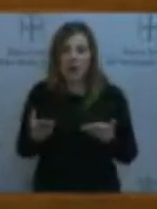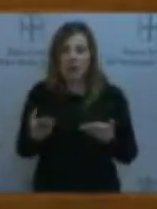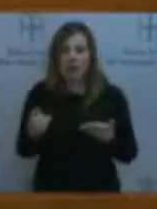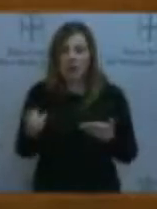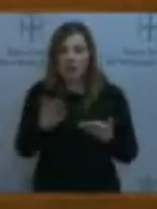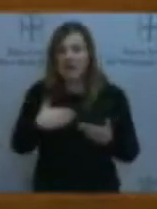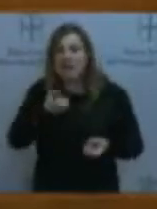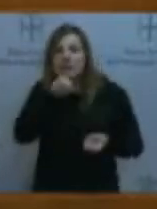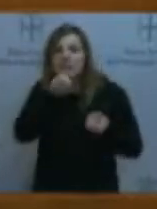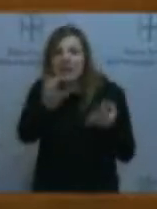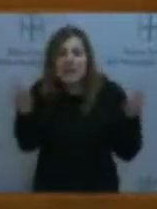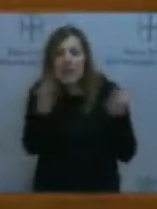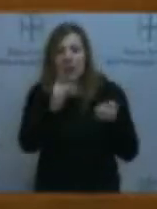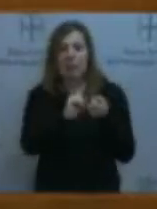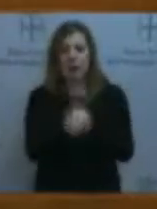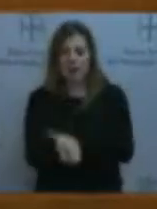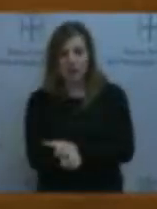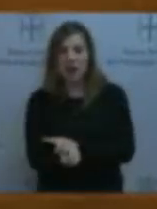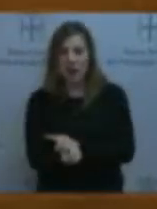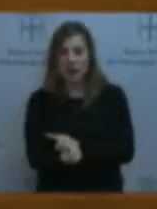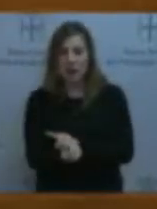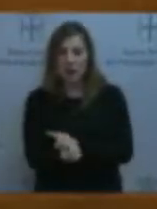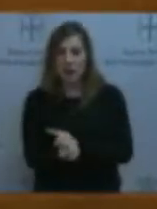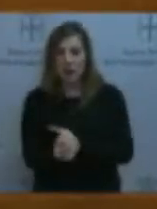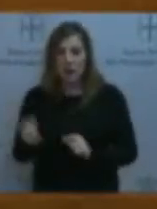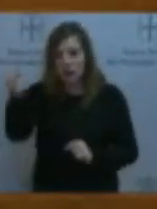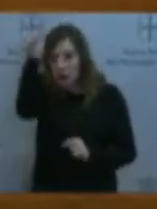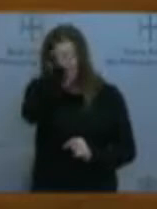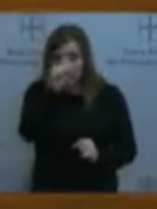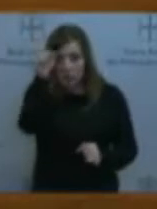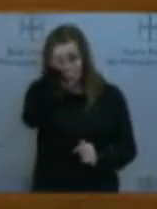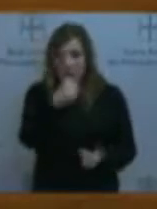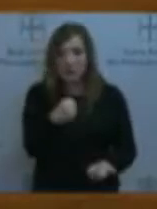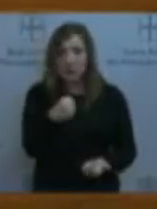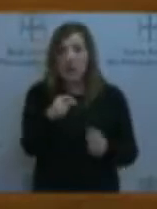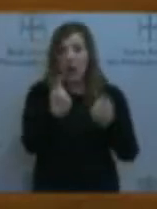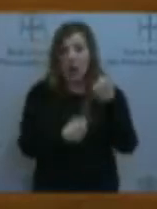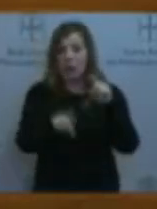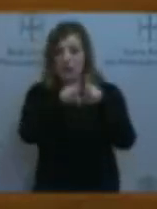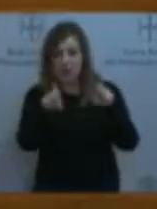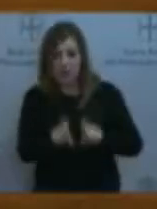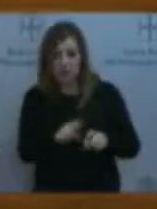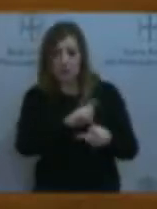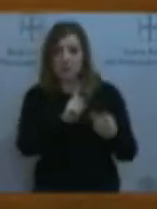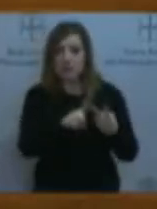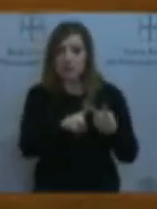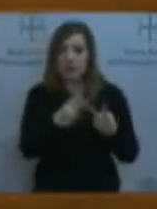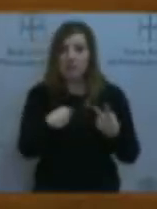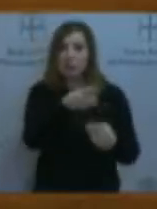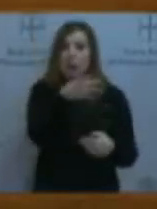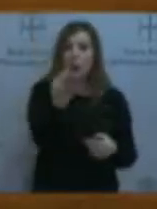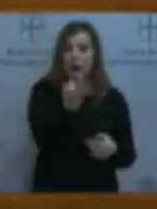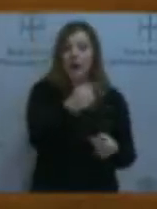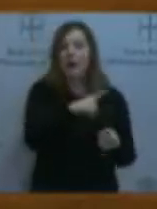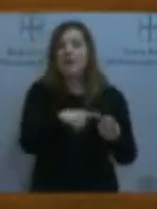sobre la mesa para modificar las posiciones de determinadas entidades. El segundo elemento, después de la deuda, es la